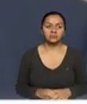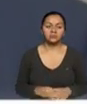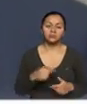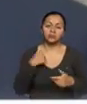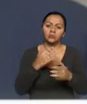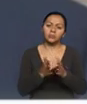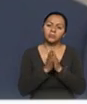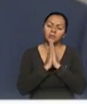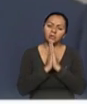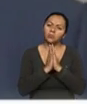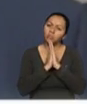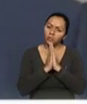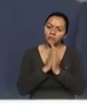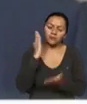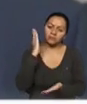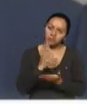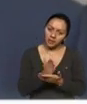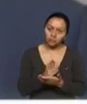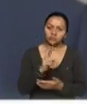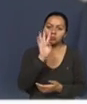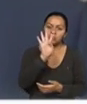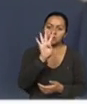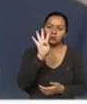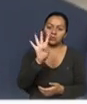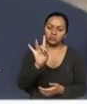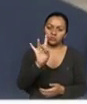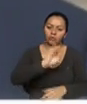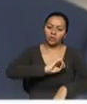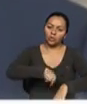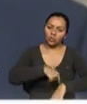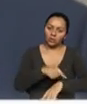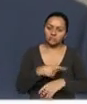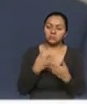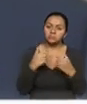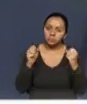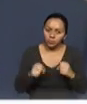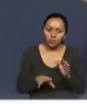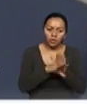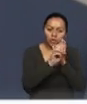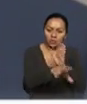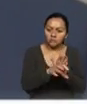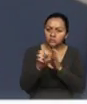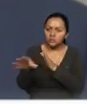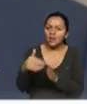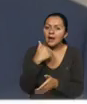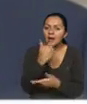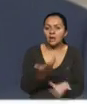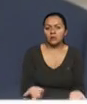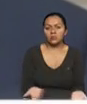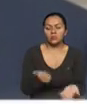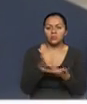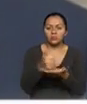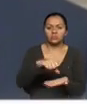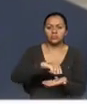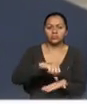Pedimos al menos una pausa de 48 horas. Insistimos en esto para poder hacer algo significativo por Alepo.